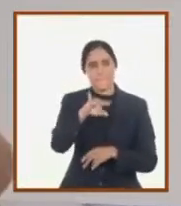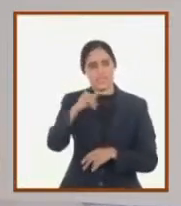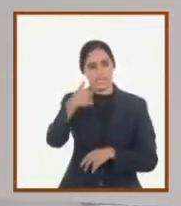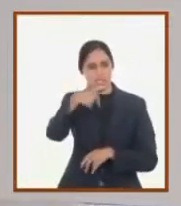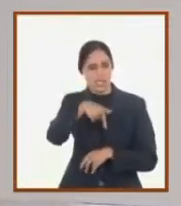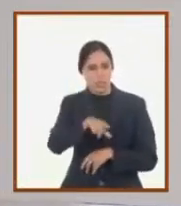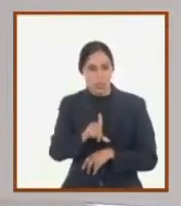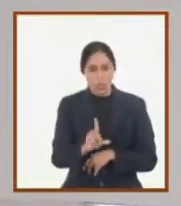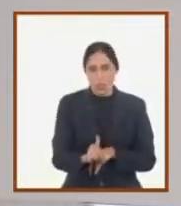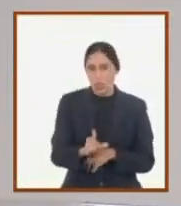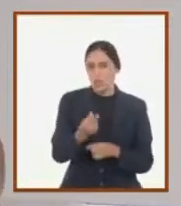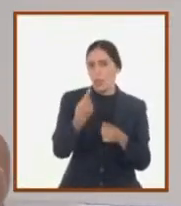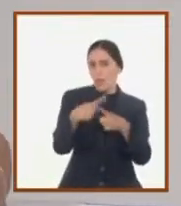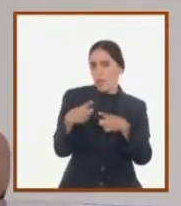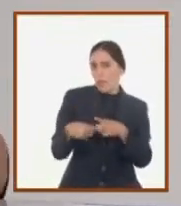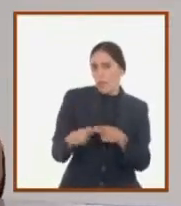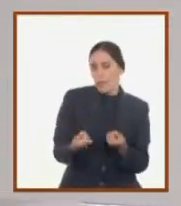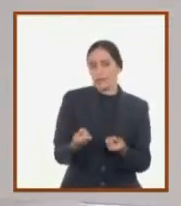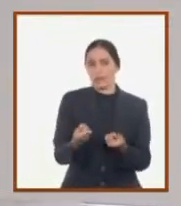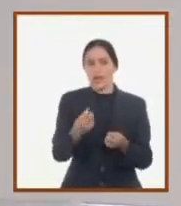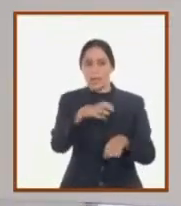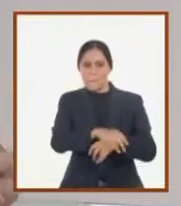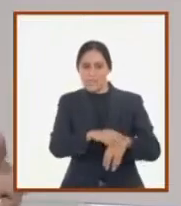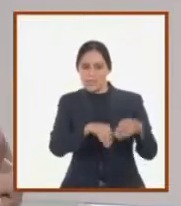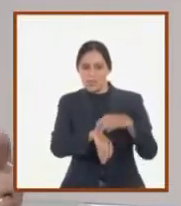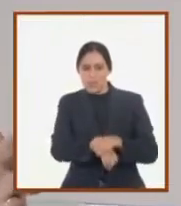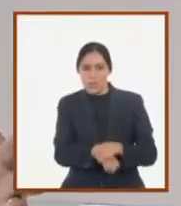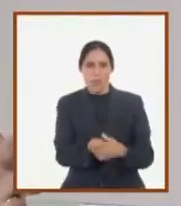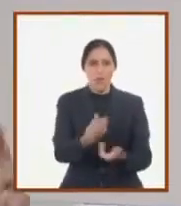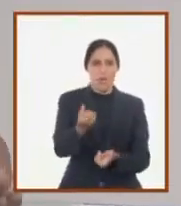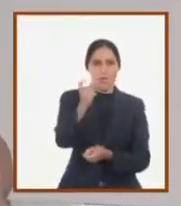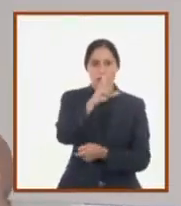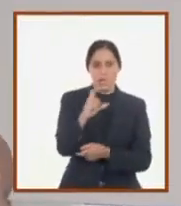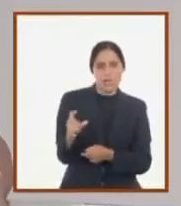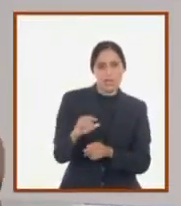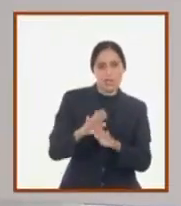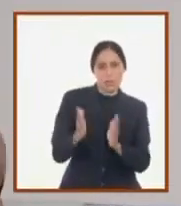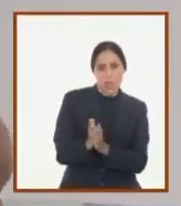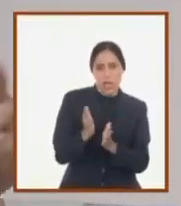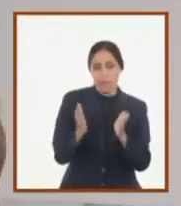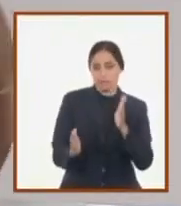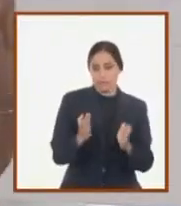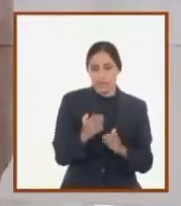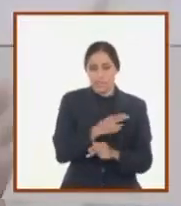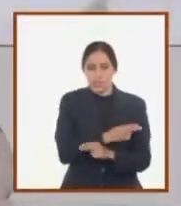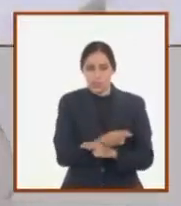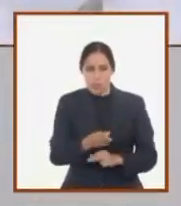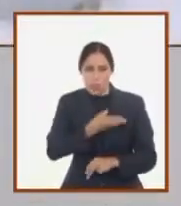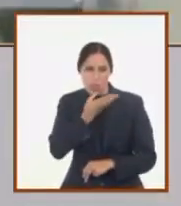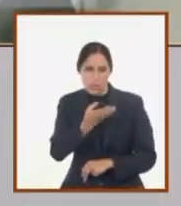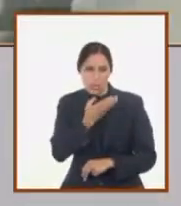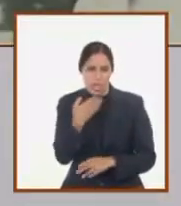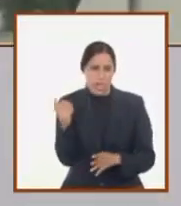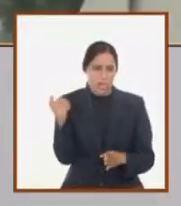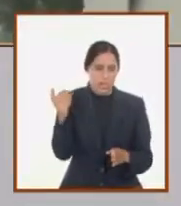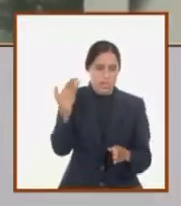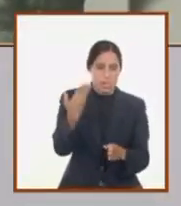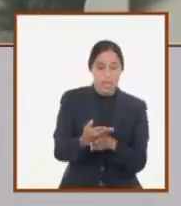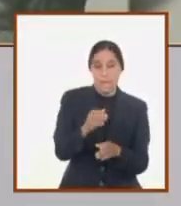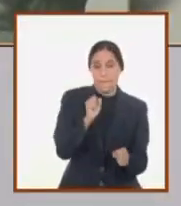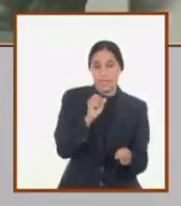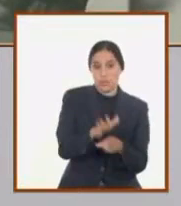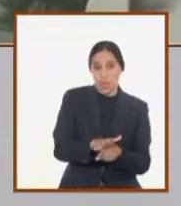Moncada eh la prisión fecunda es decir toda esa etapa de de lo que fue el inicio no el reinicio de la